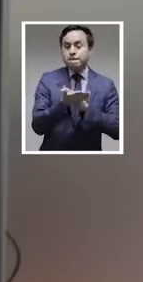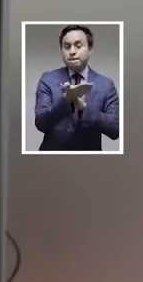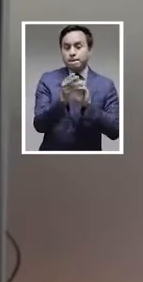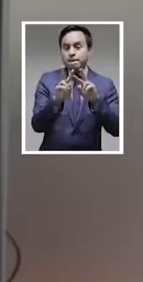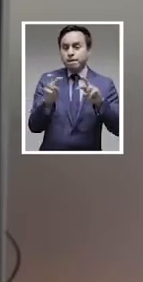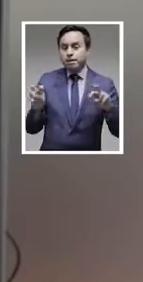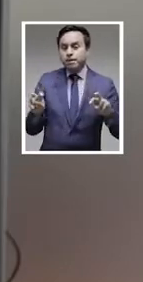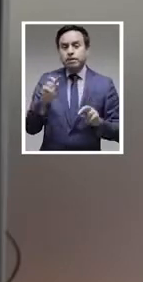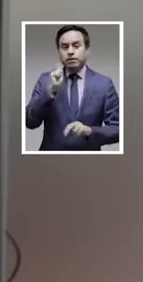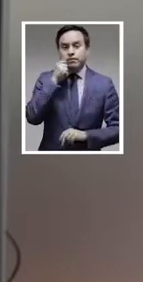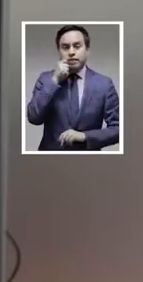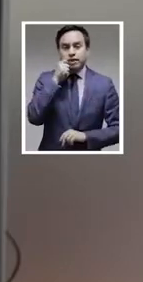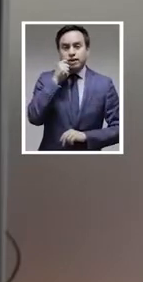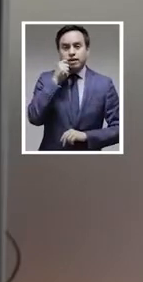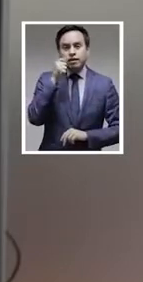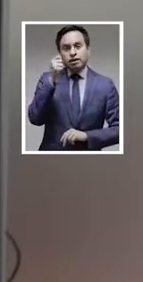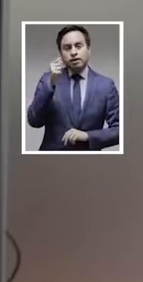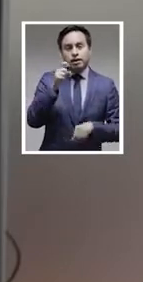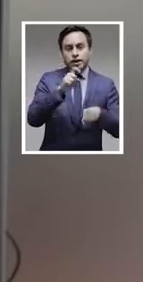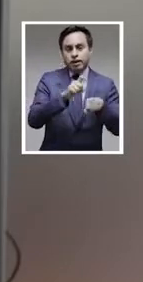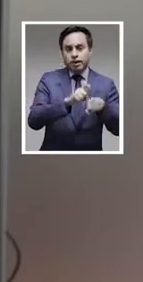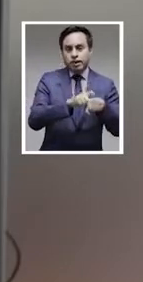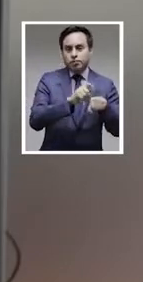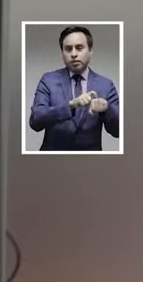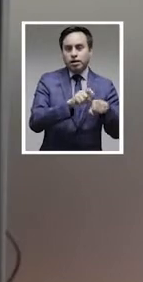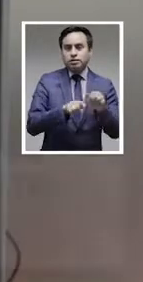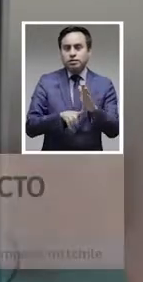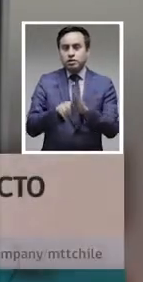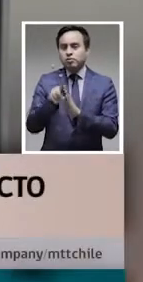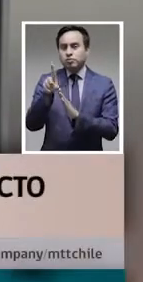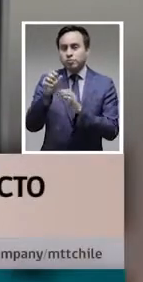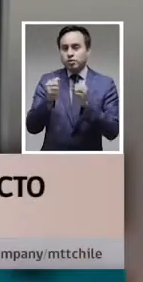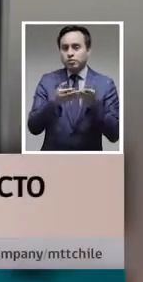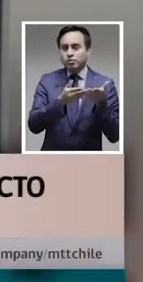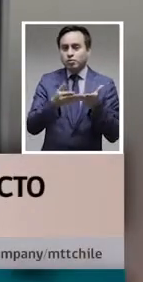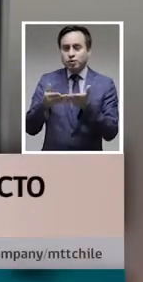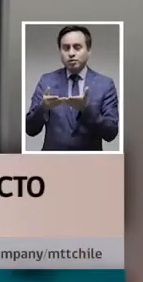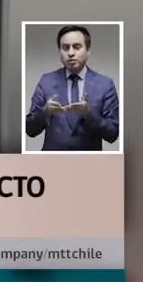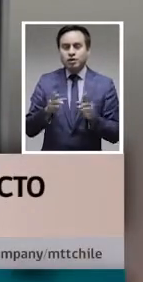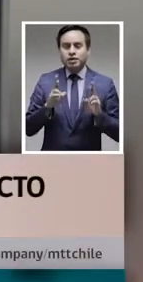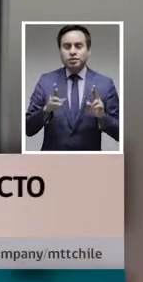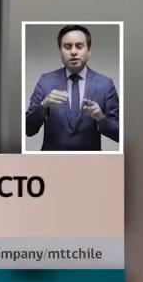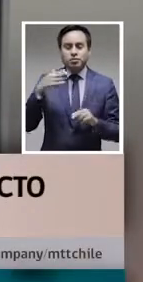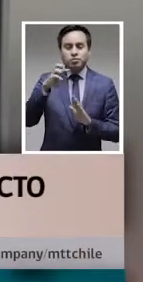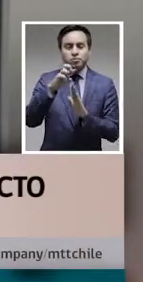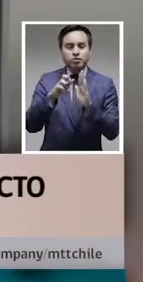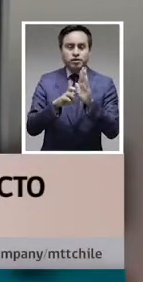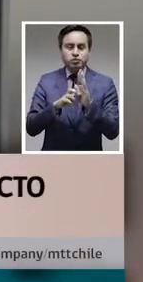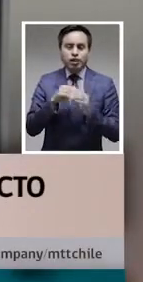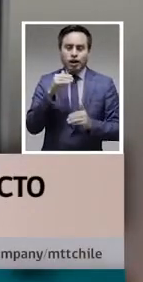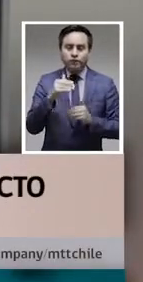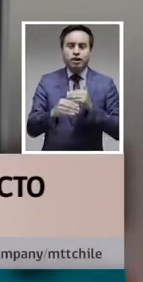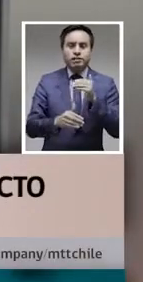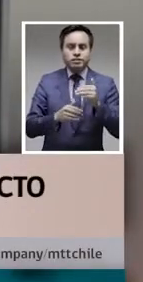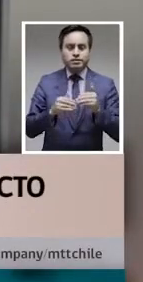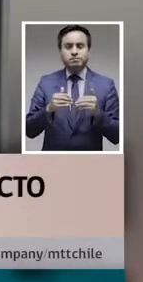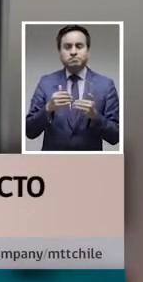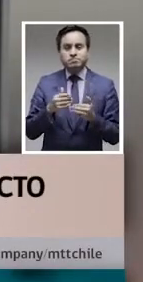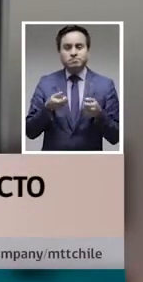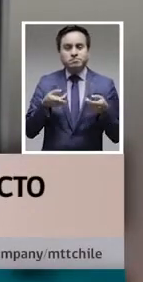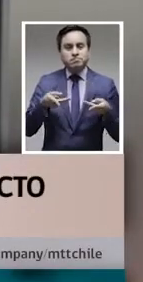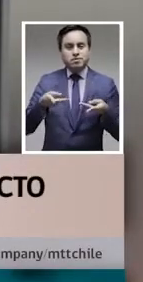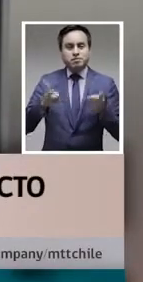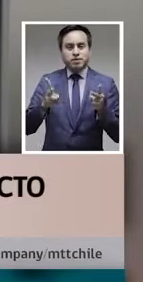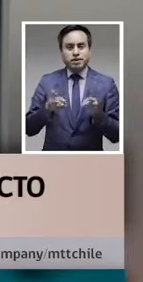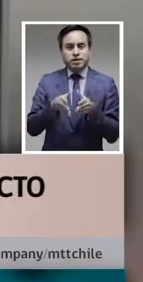una época realmente en desarrollo portuario. Así que esperamos que ese proyecto avance y que nos